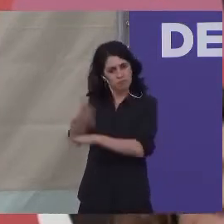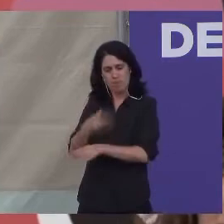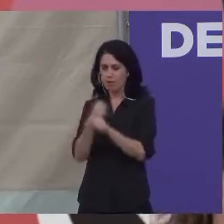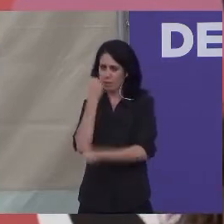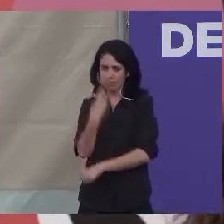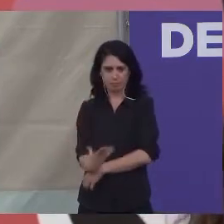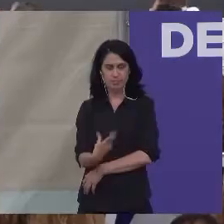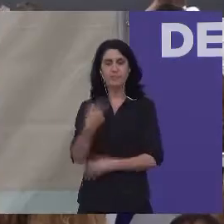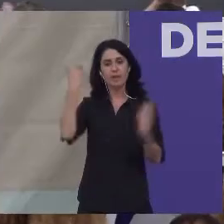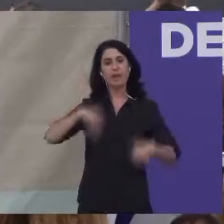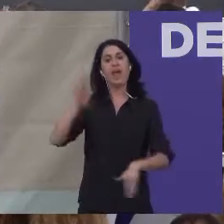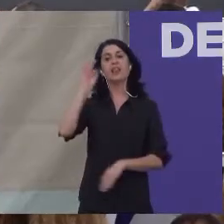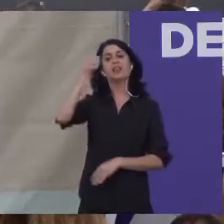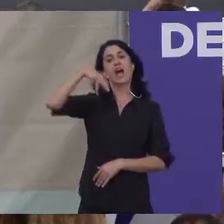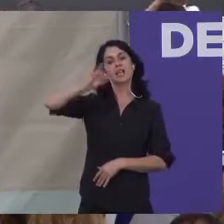Gracias.